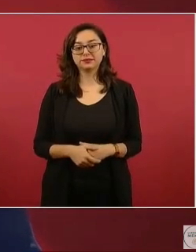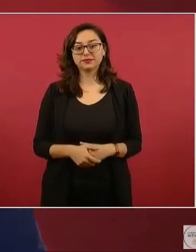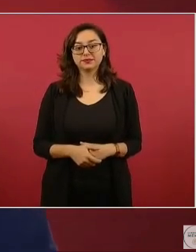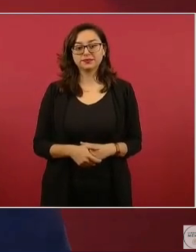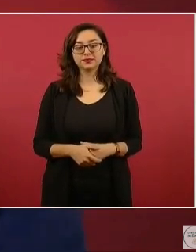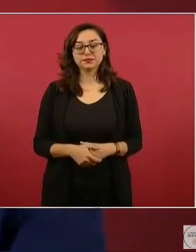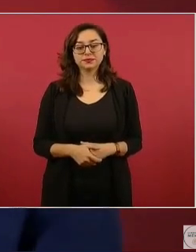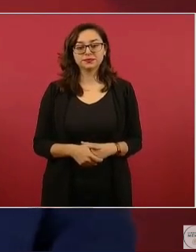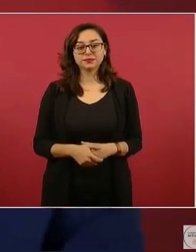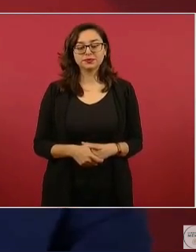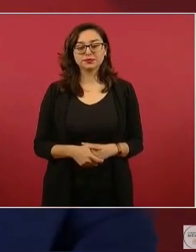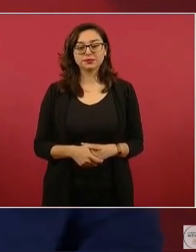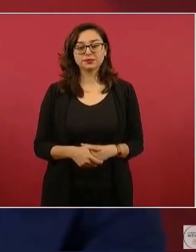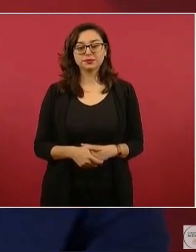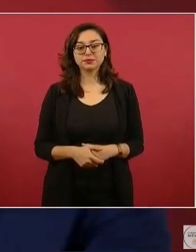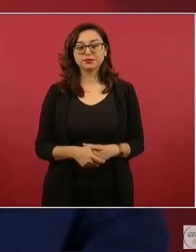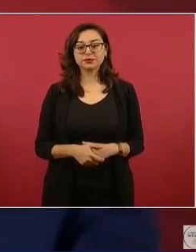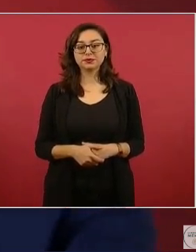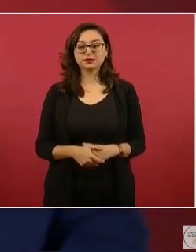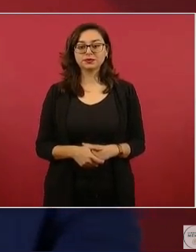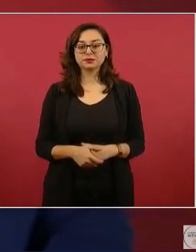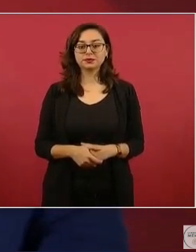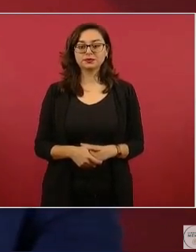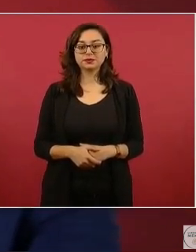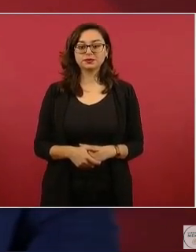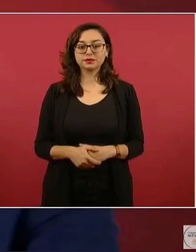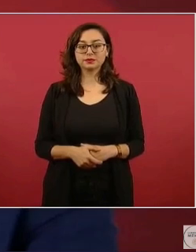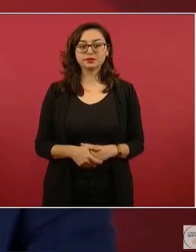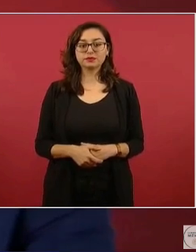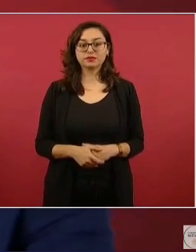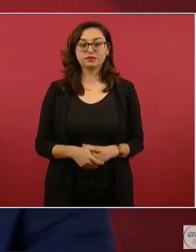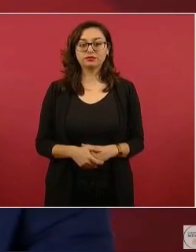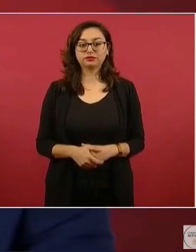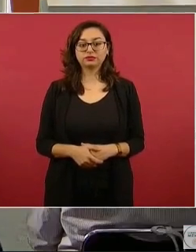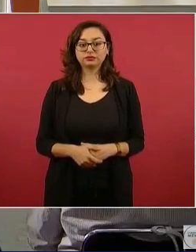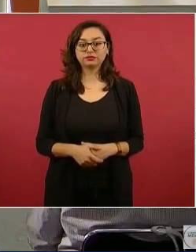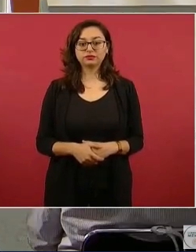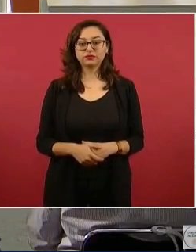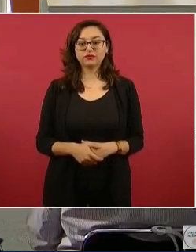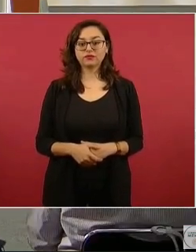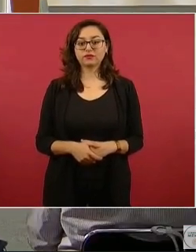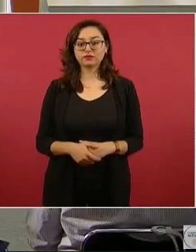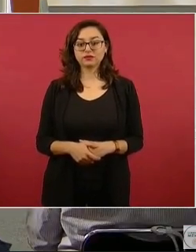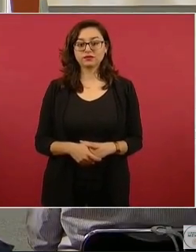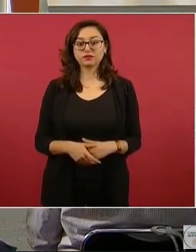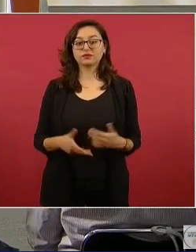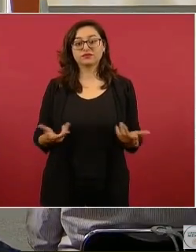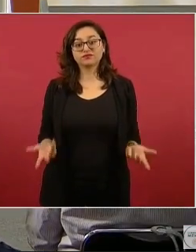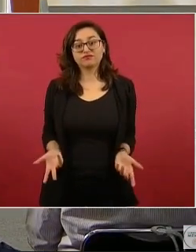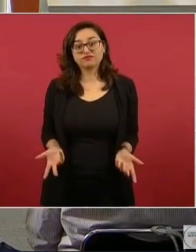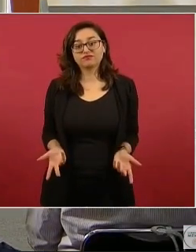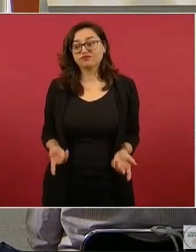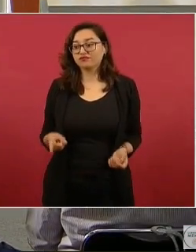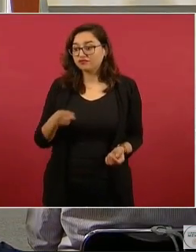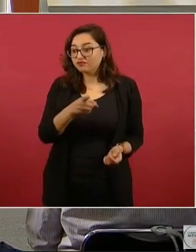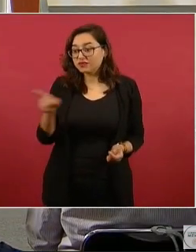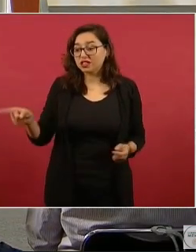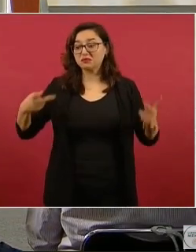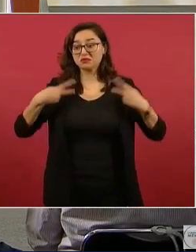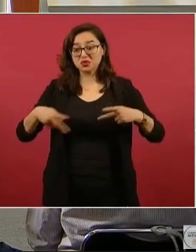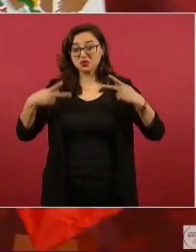de que había que cobrarle impuestos a los de la economía